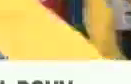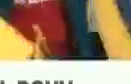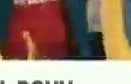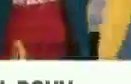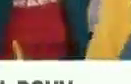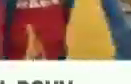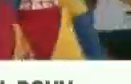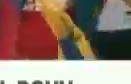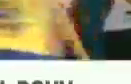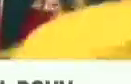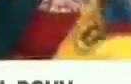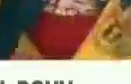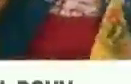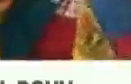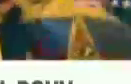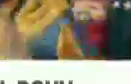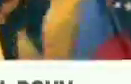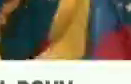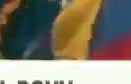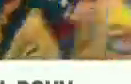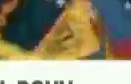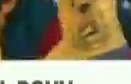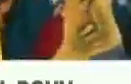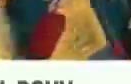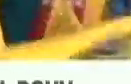¡Saludo solidario!